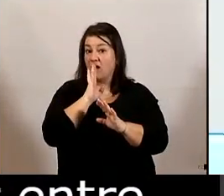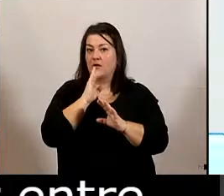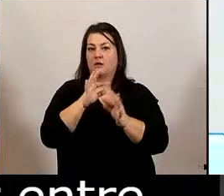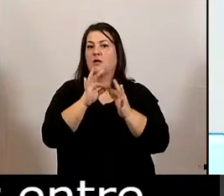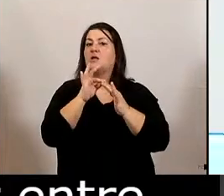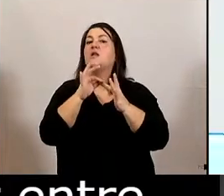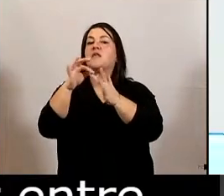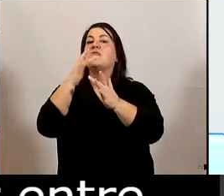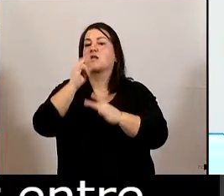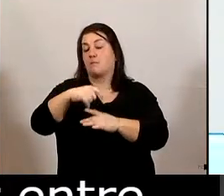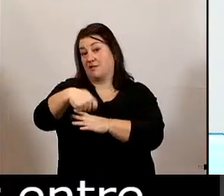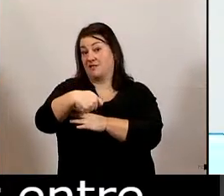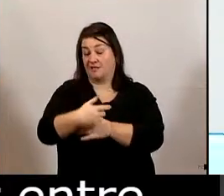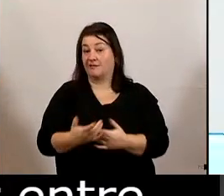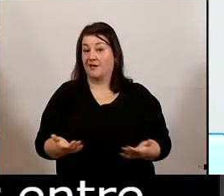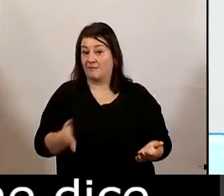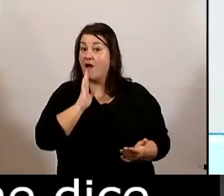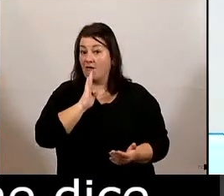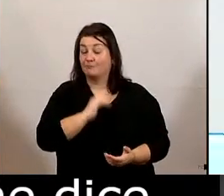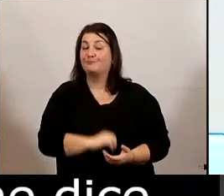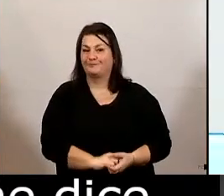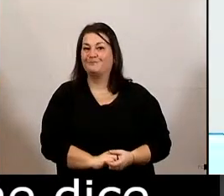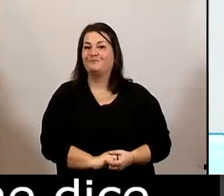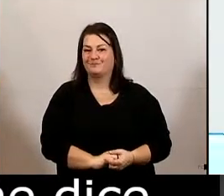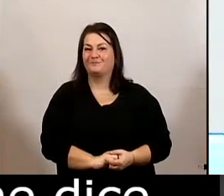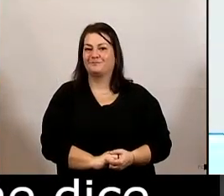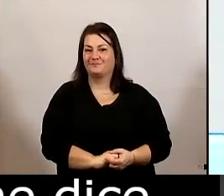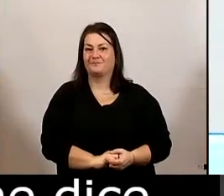la presidenta, esas decisiones.